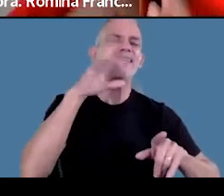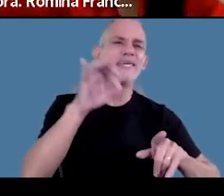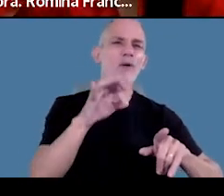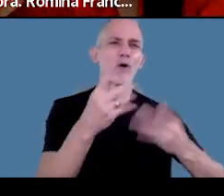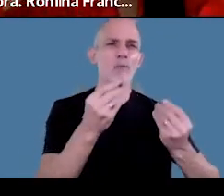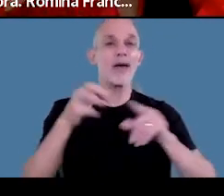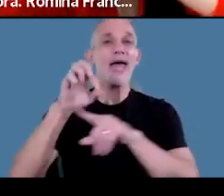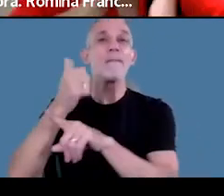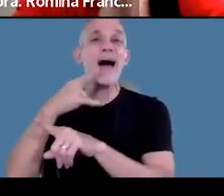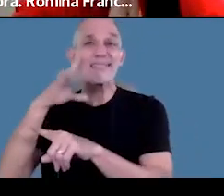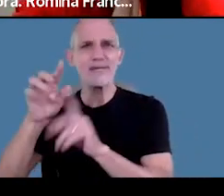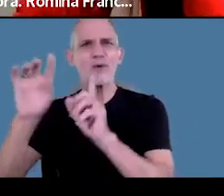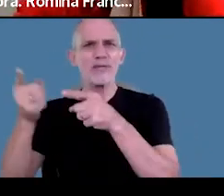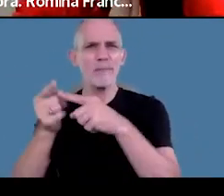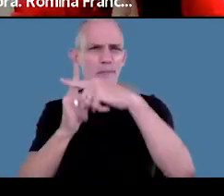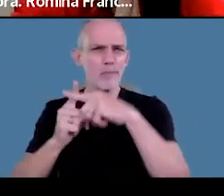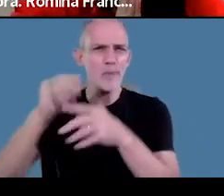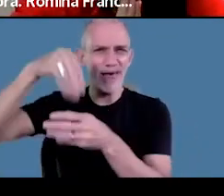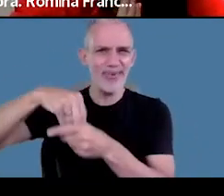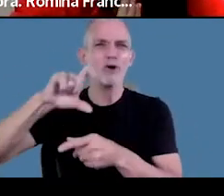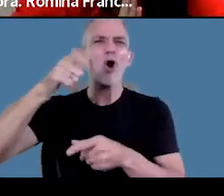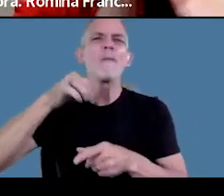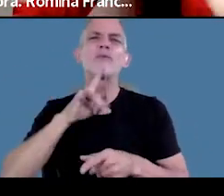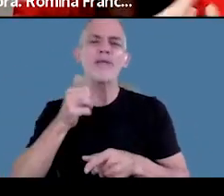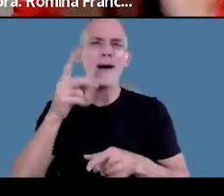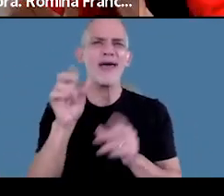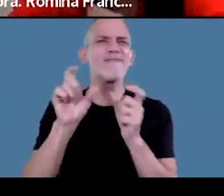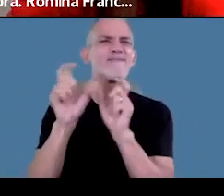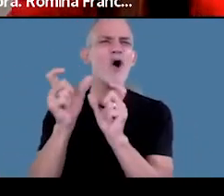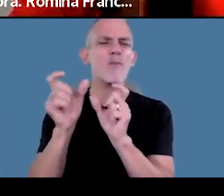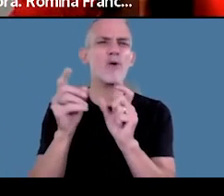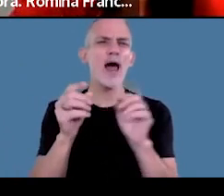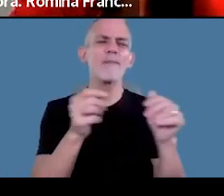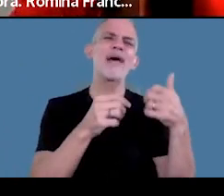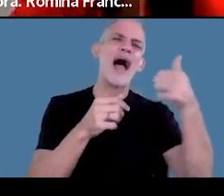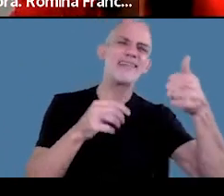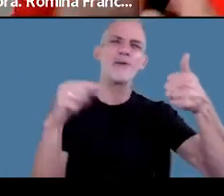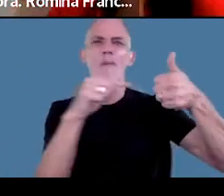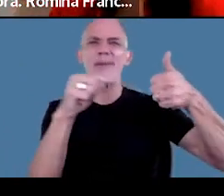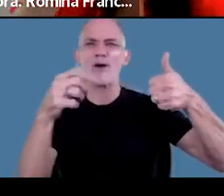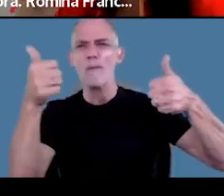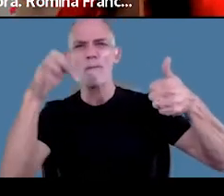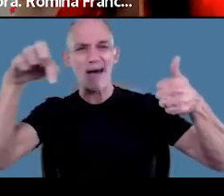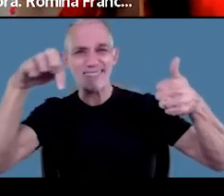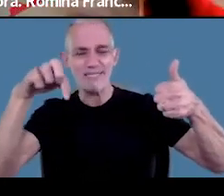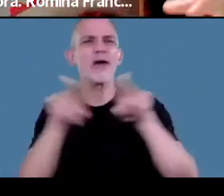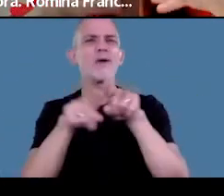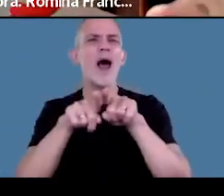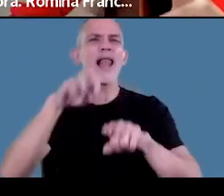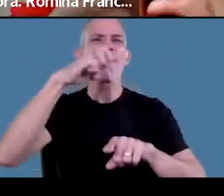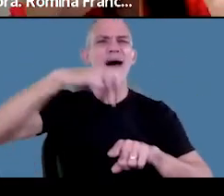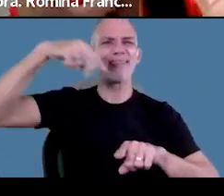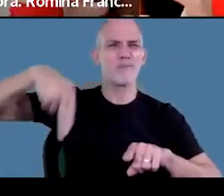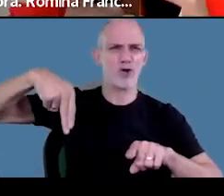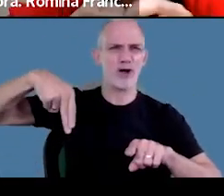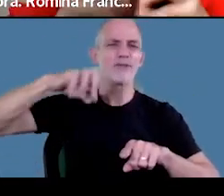pasivo computable, vamos a llegar a la formulita que es activo menos pasivo del patrimonio neto, vamos a llegar